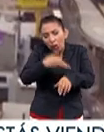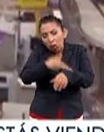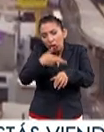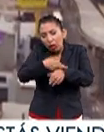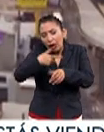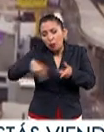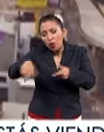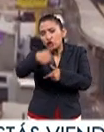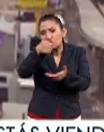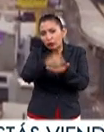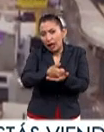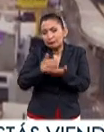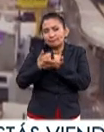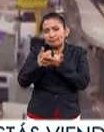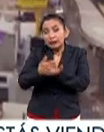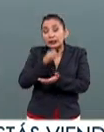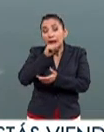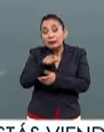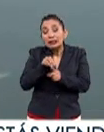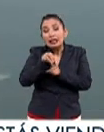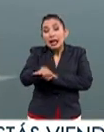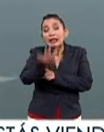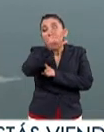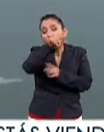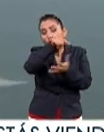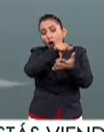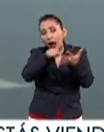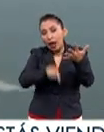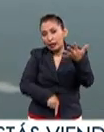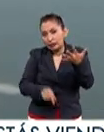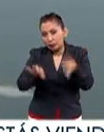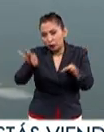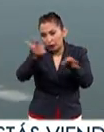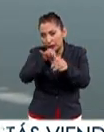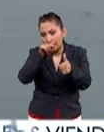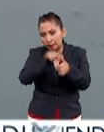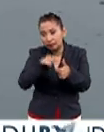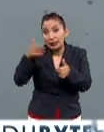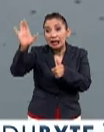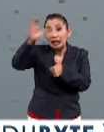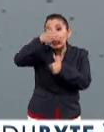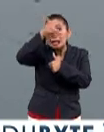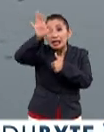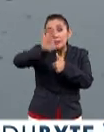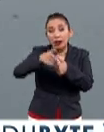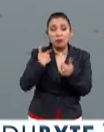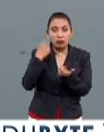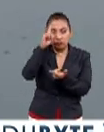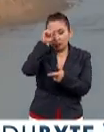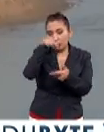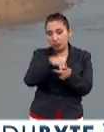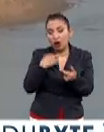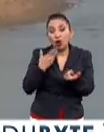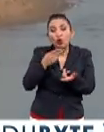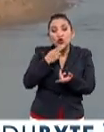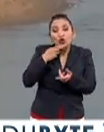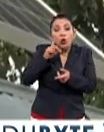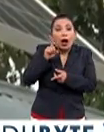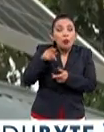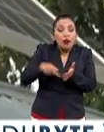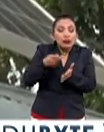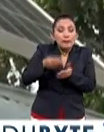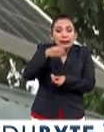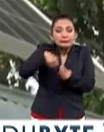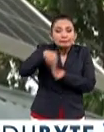urbano sostenible. Además, busca influir en 5 áreas clave. La acción climática, para la que propone el reciclaje del agua,